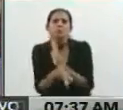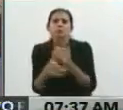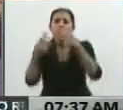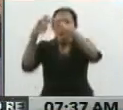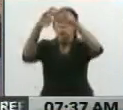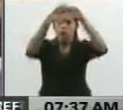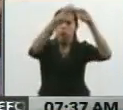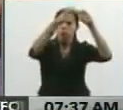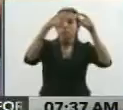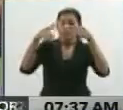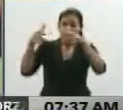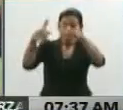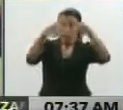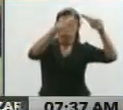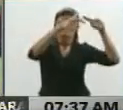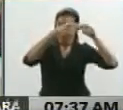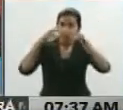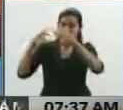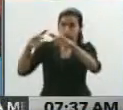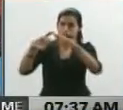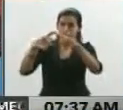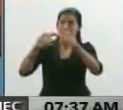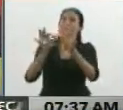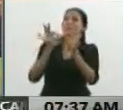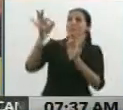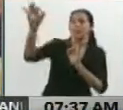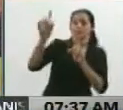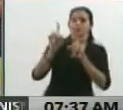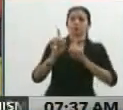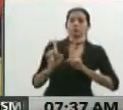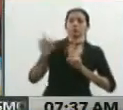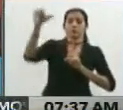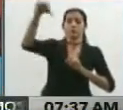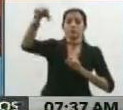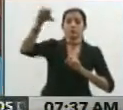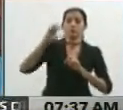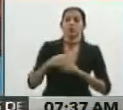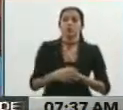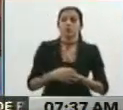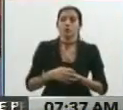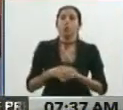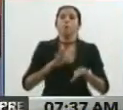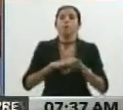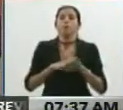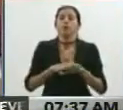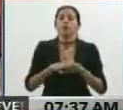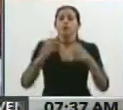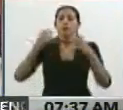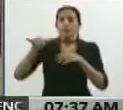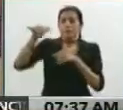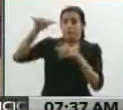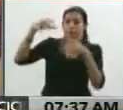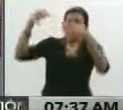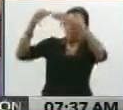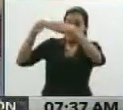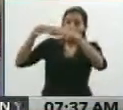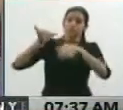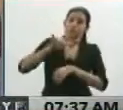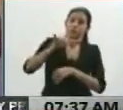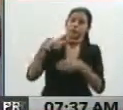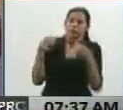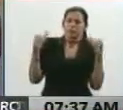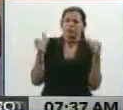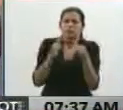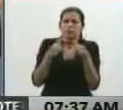por la distancia y un rp a ese es el sistema porque es un sistema porque es el equipo que es la aeronave pero está controlado por una